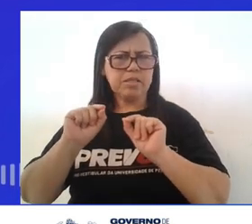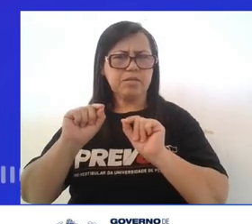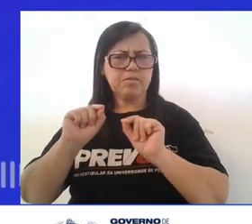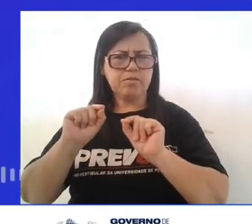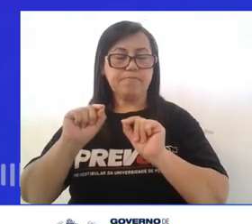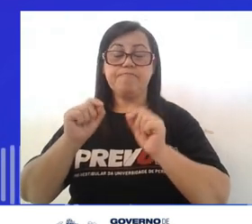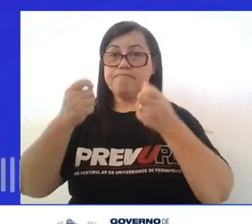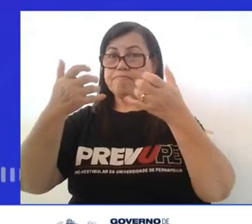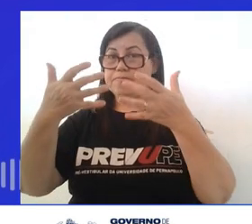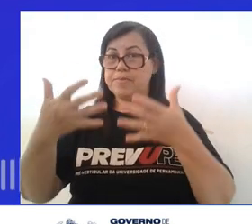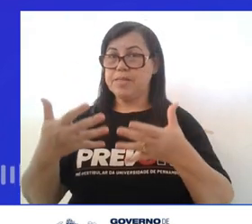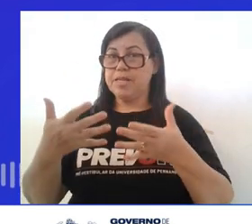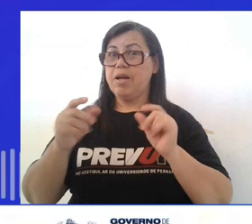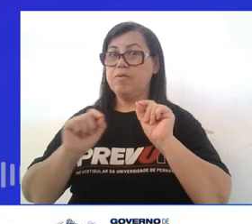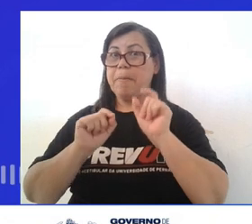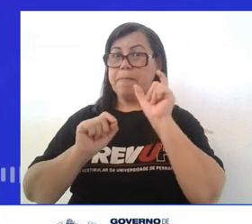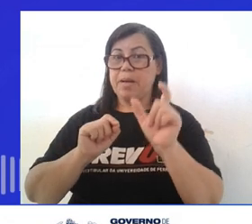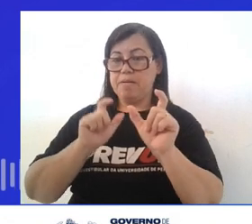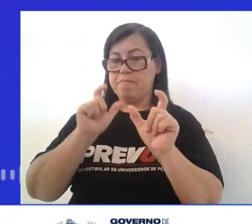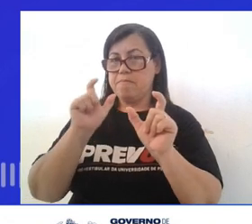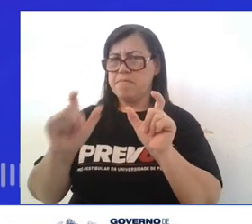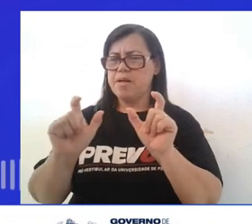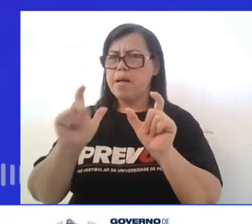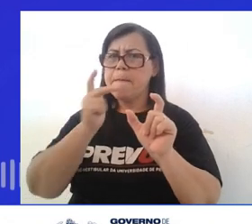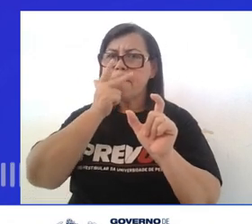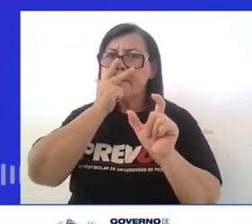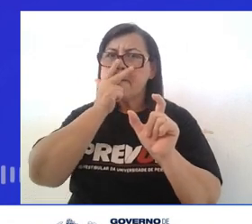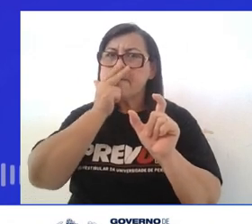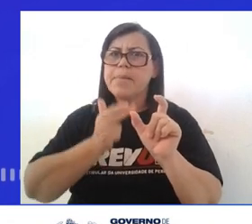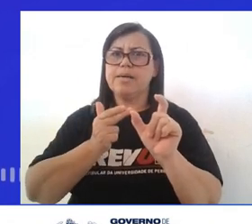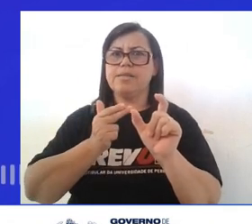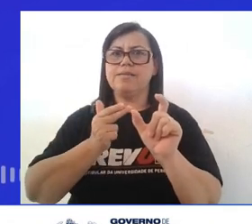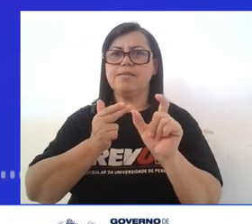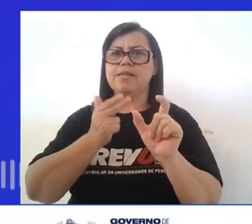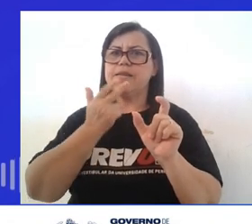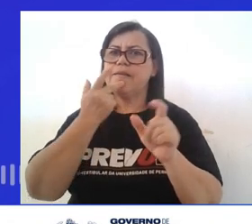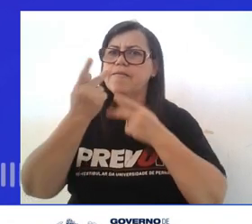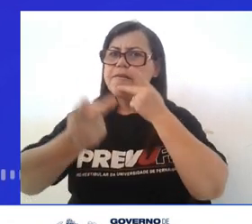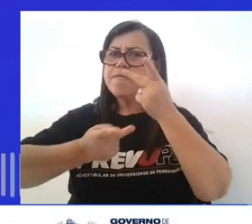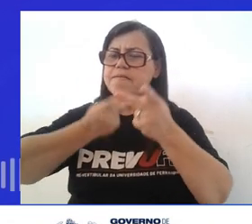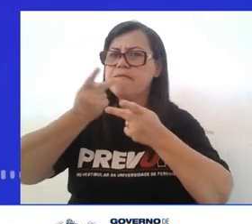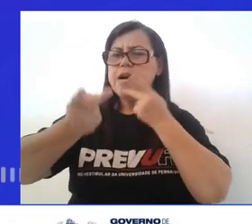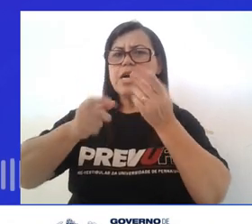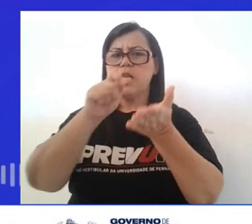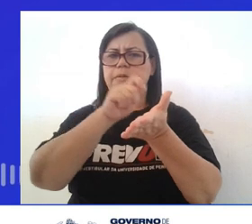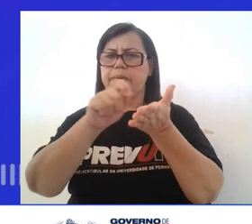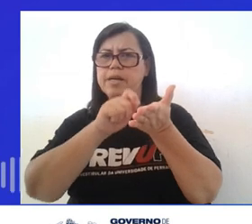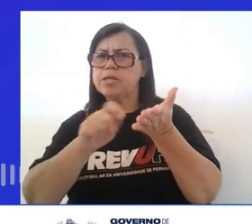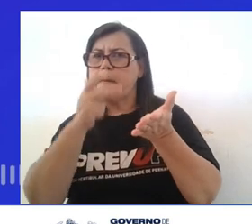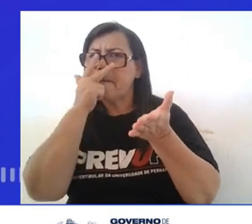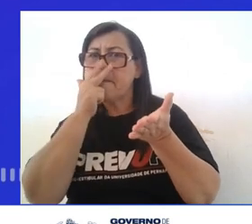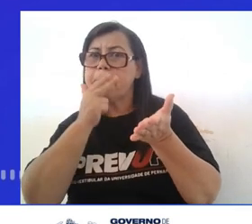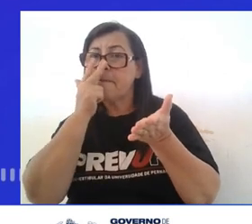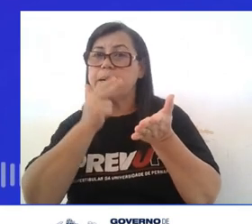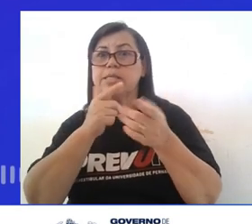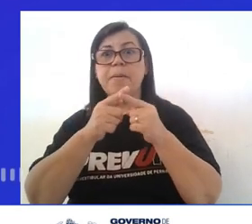características, desde el título hasta o algunas pistas que llamamos extratextuales. Si hay algún dibujo, alguna imagen, alguna